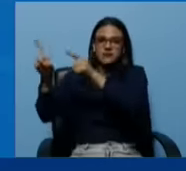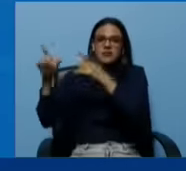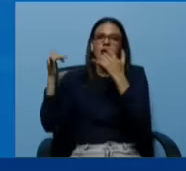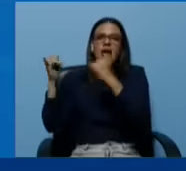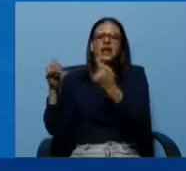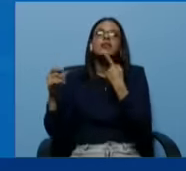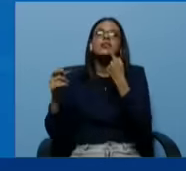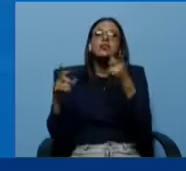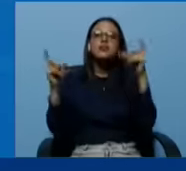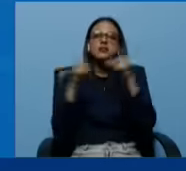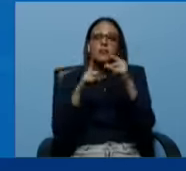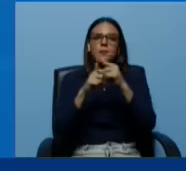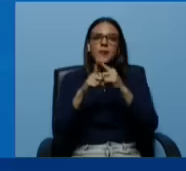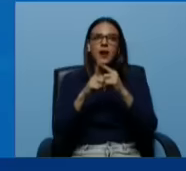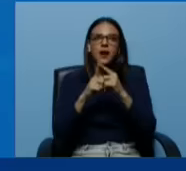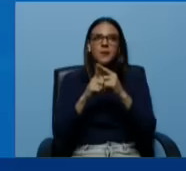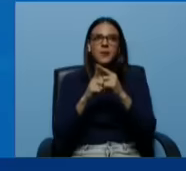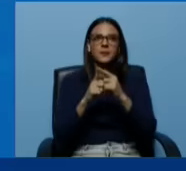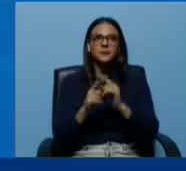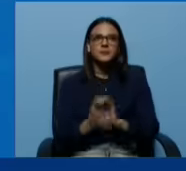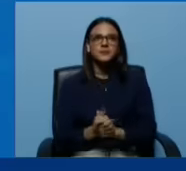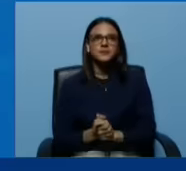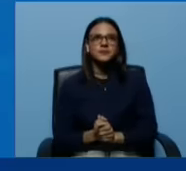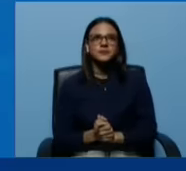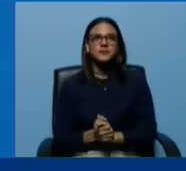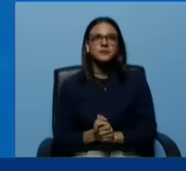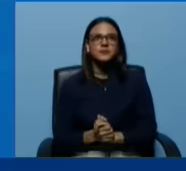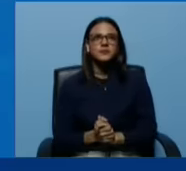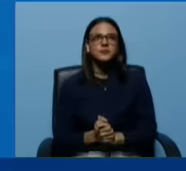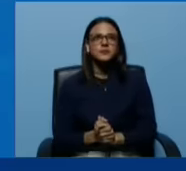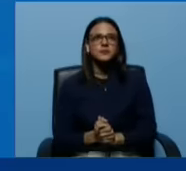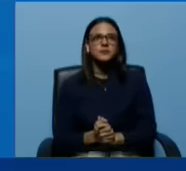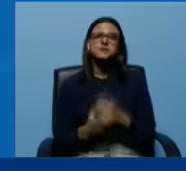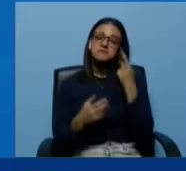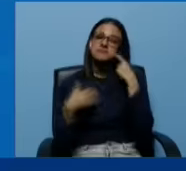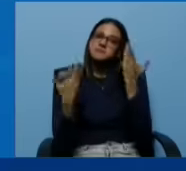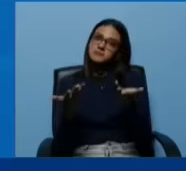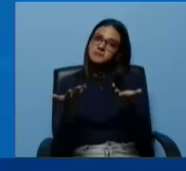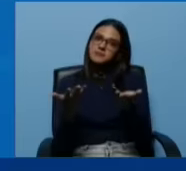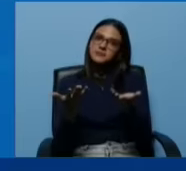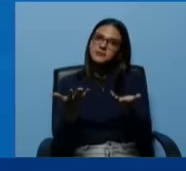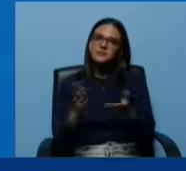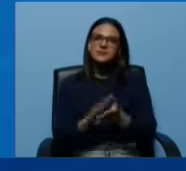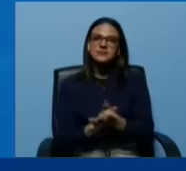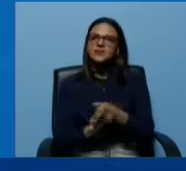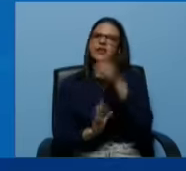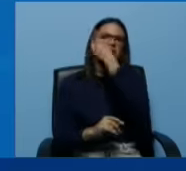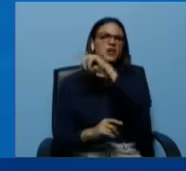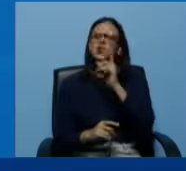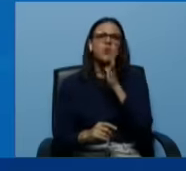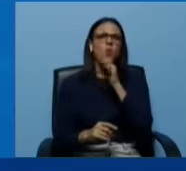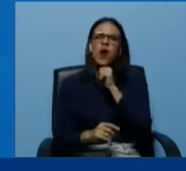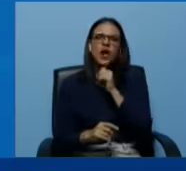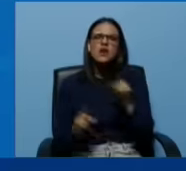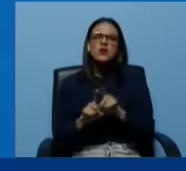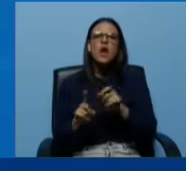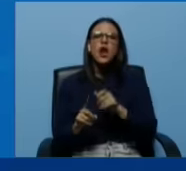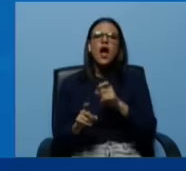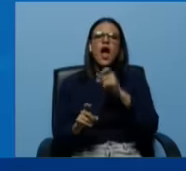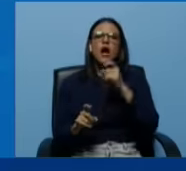Mira, no aguantaron una mirada